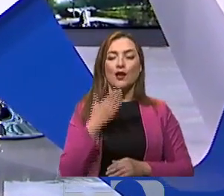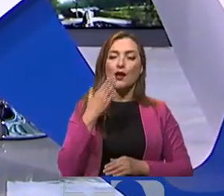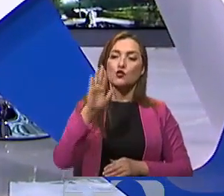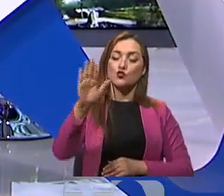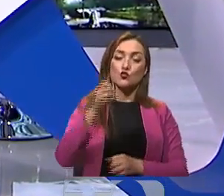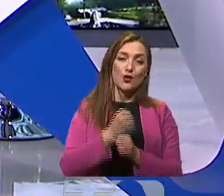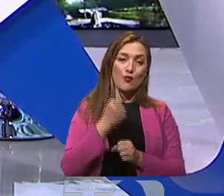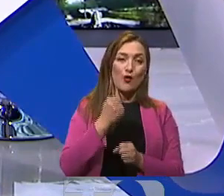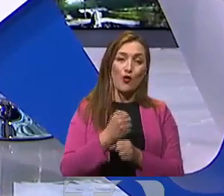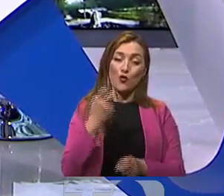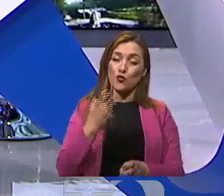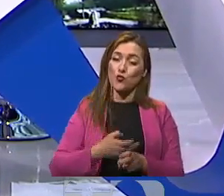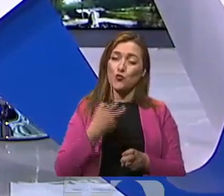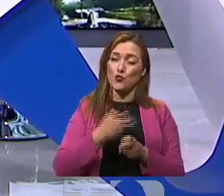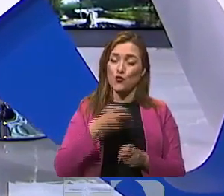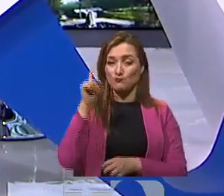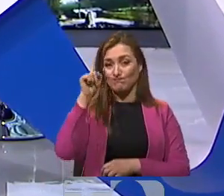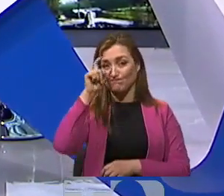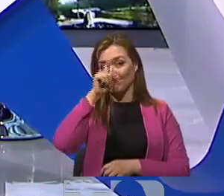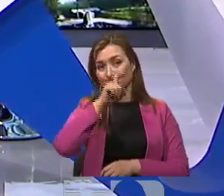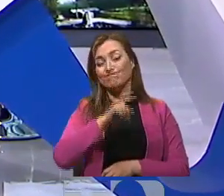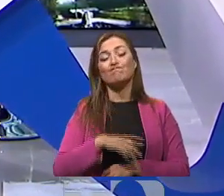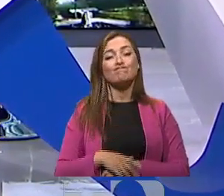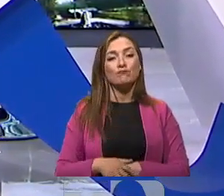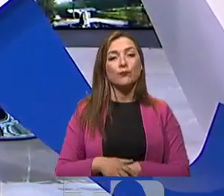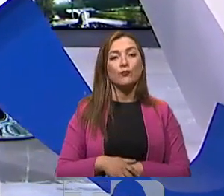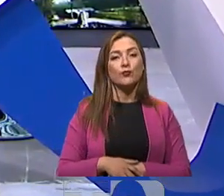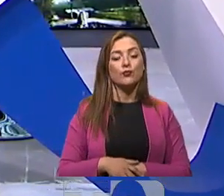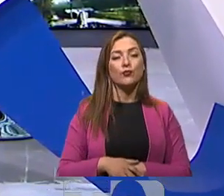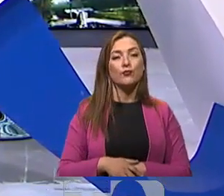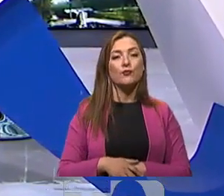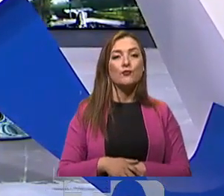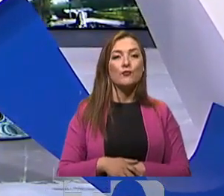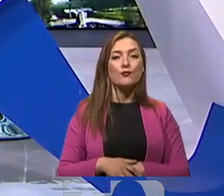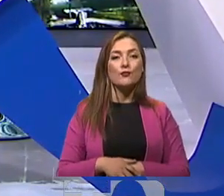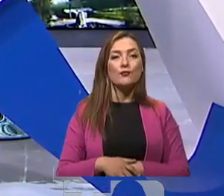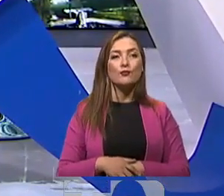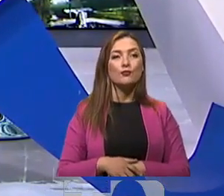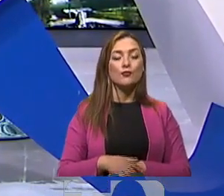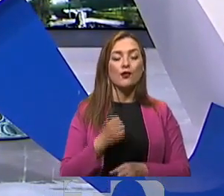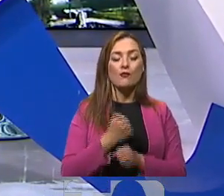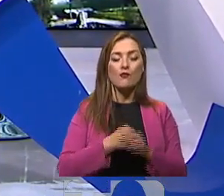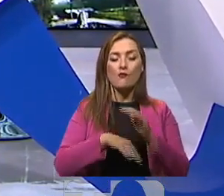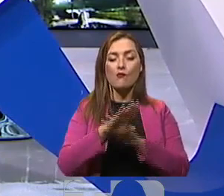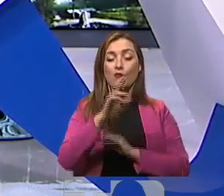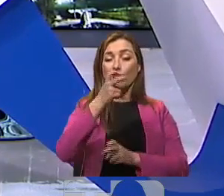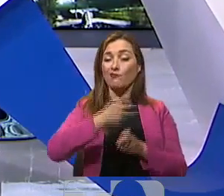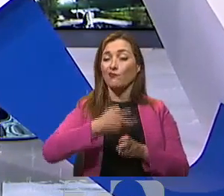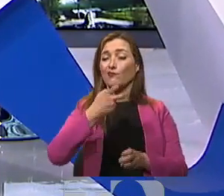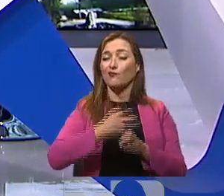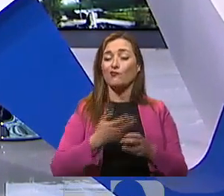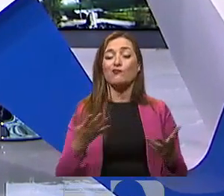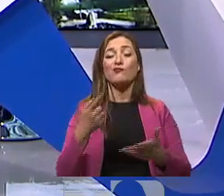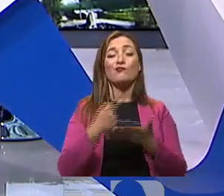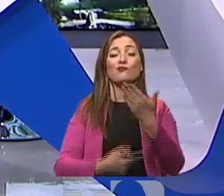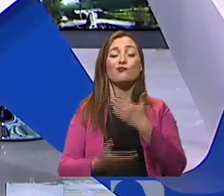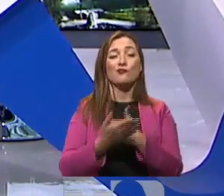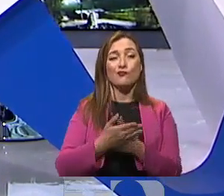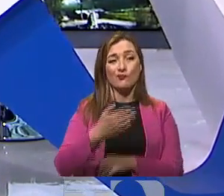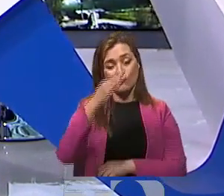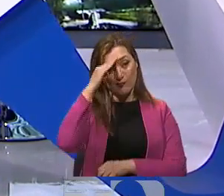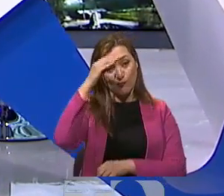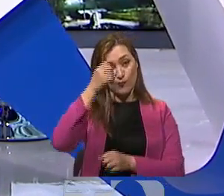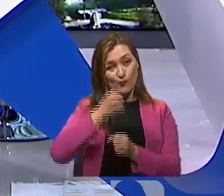tarea dura, difícil. Entre los trabajos más duros está